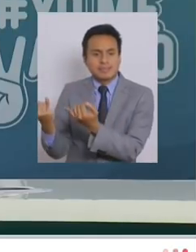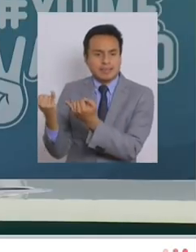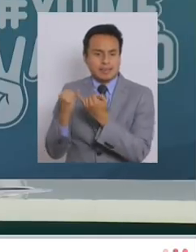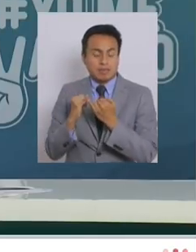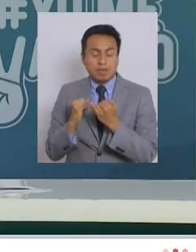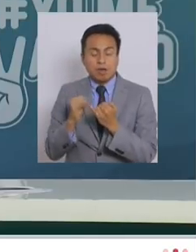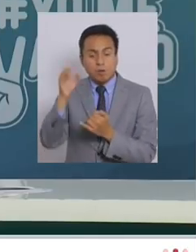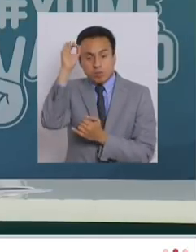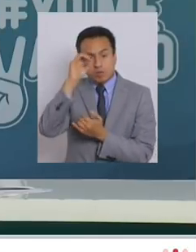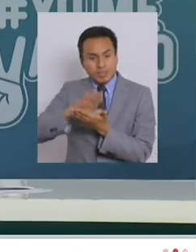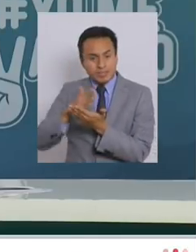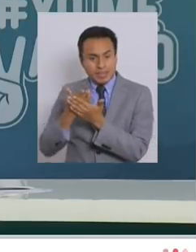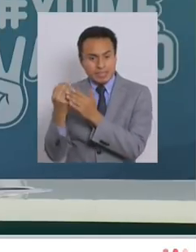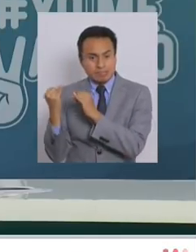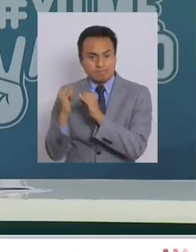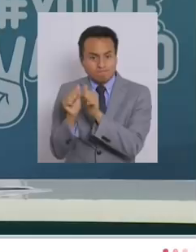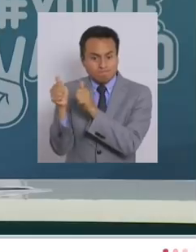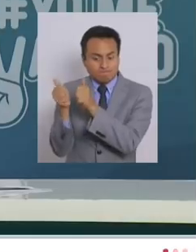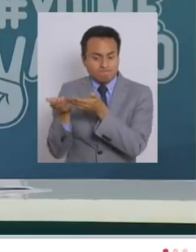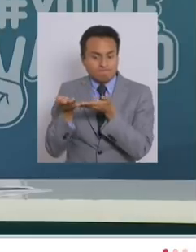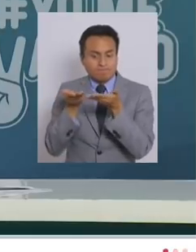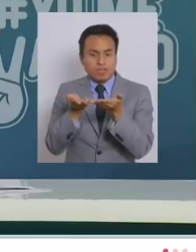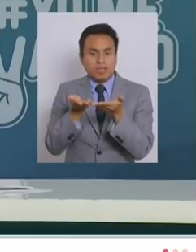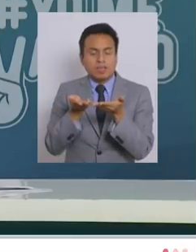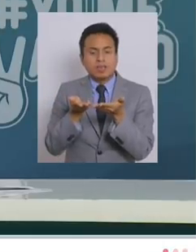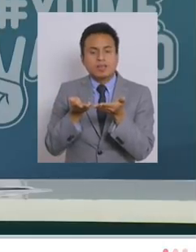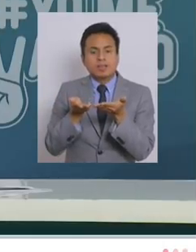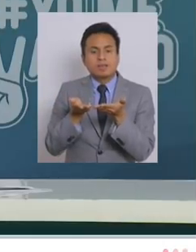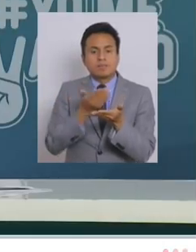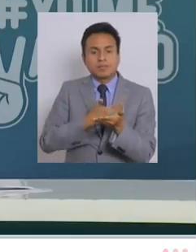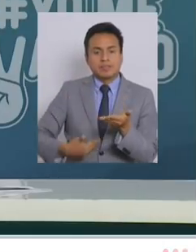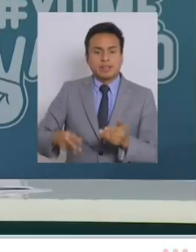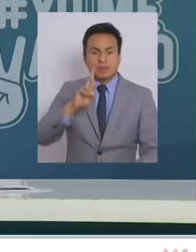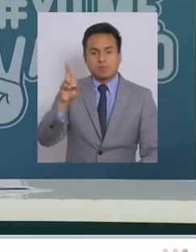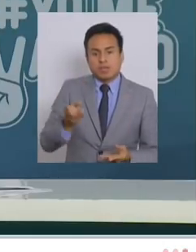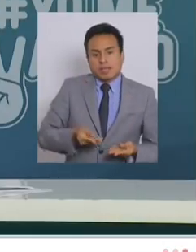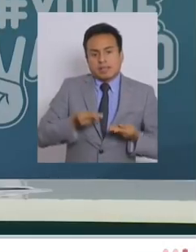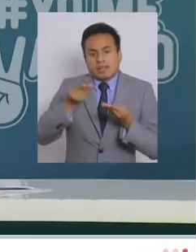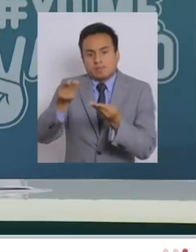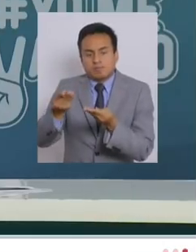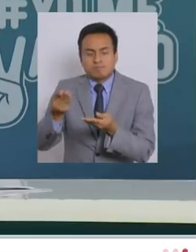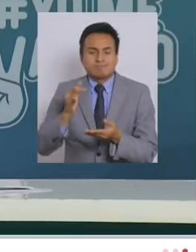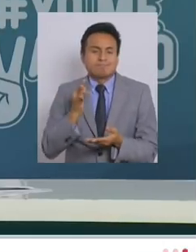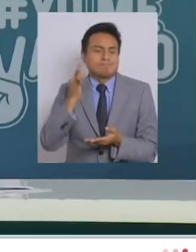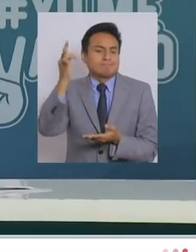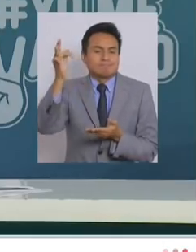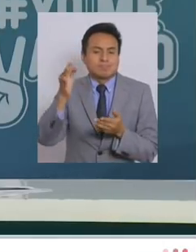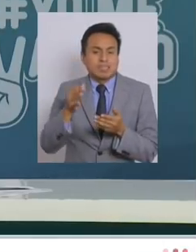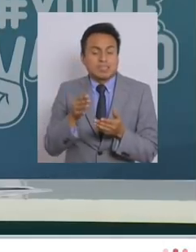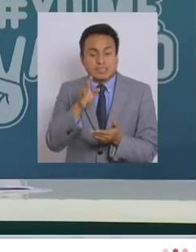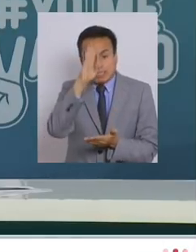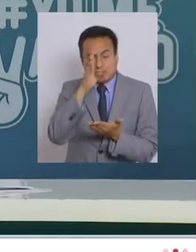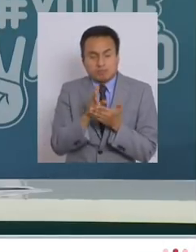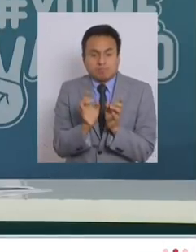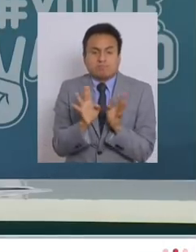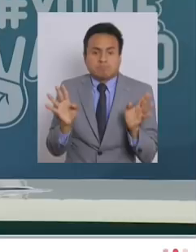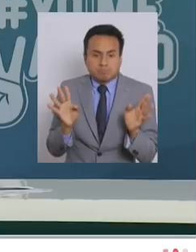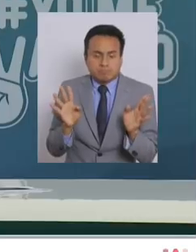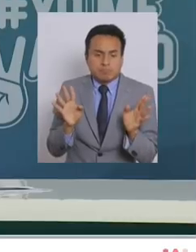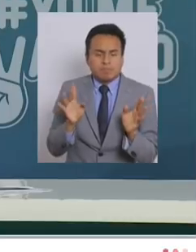opinión sanitaria se la daremos directamente al presidente de la república cuando tengamos que tomar esa decisión